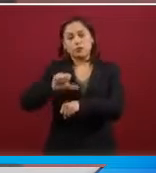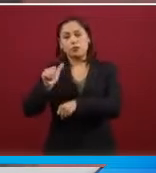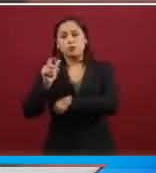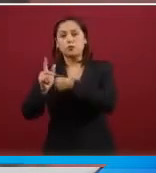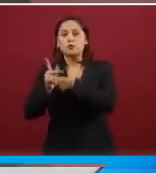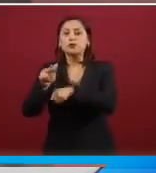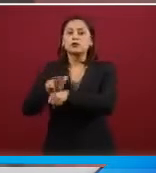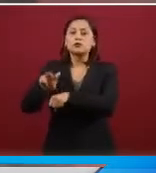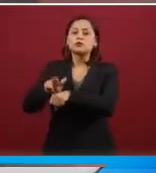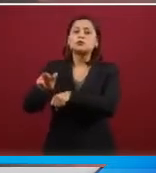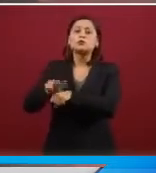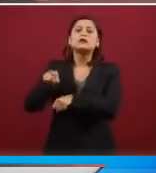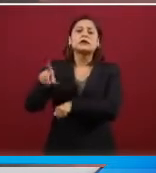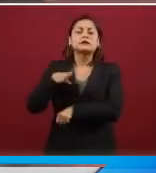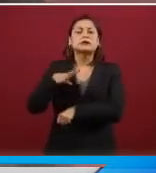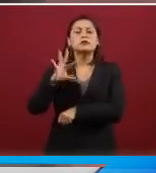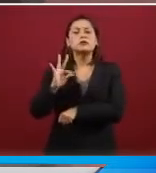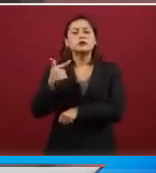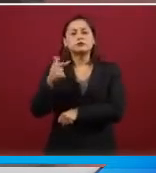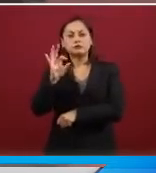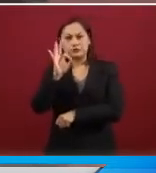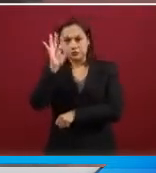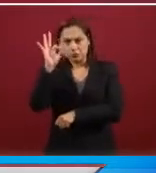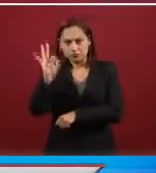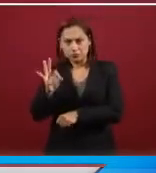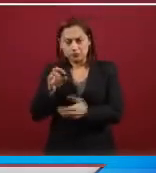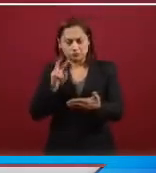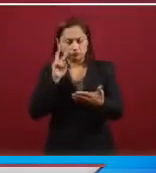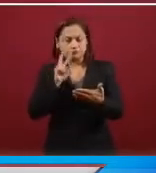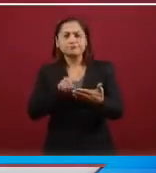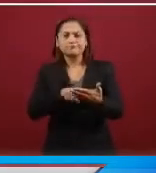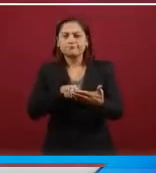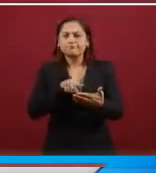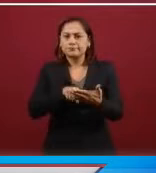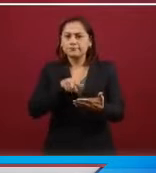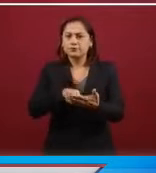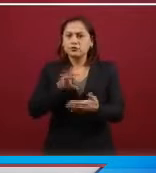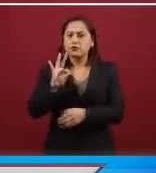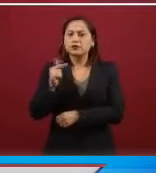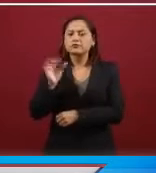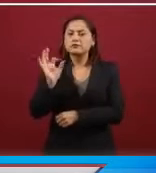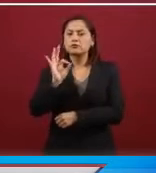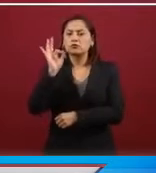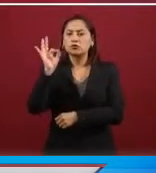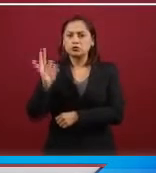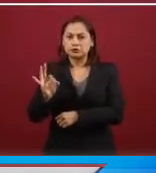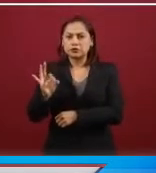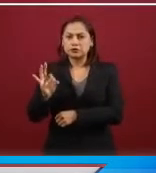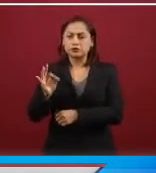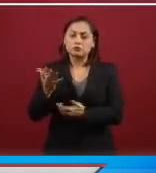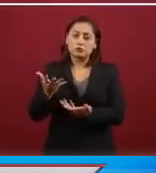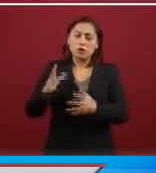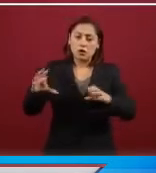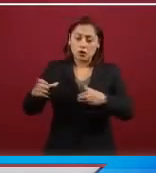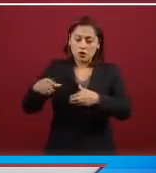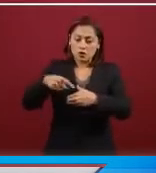que cumple con su corresponsabilidad de detonar el desarrollo en Centroamérica y se invita a la comunidad internacional a su participación. El pasado mes de